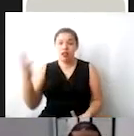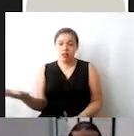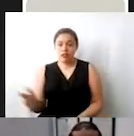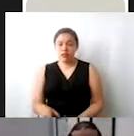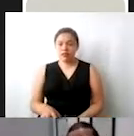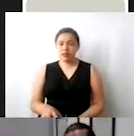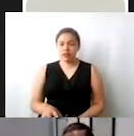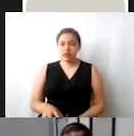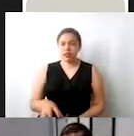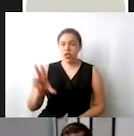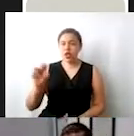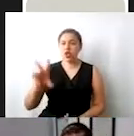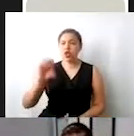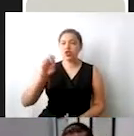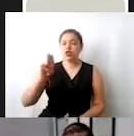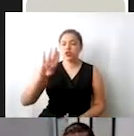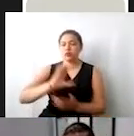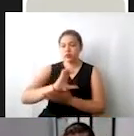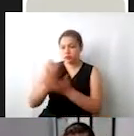un subcontratista.